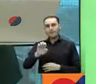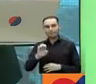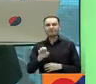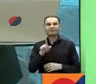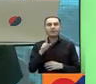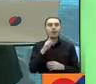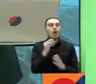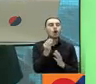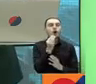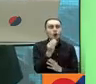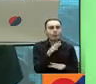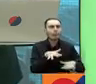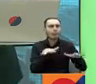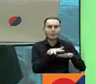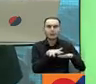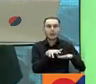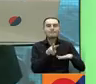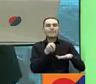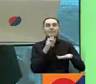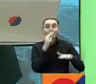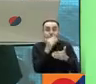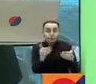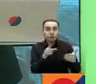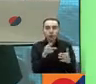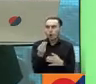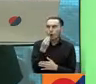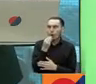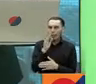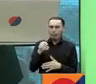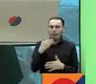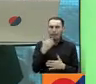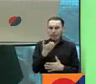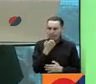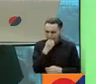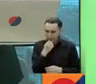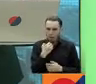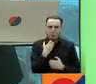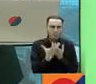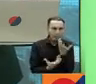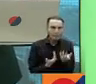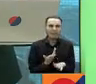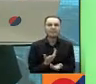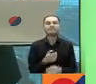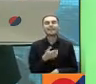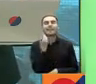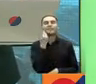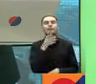corregimiento Arenas del Sur en el Carmen de Bolívar resultaron intoxicados después de consumir productos